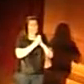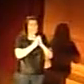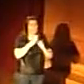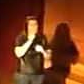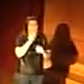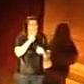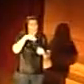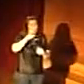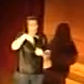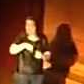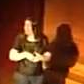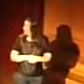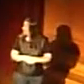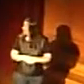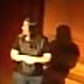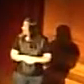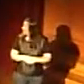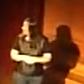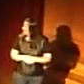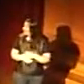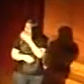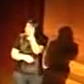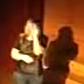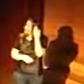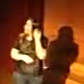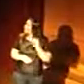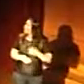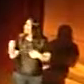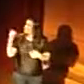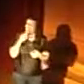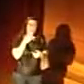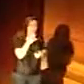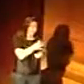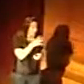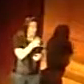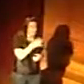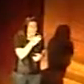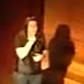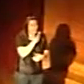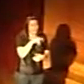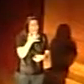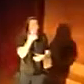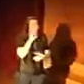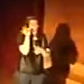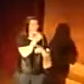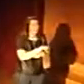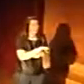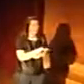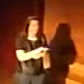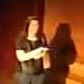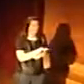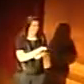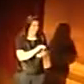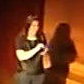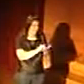de brugada absolutamente fantásticas casi de de película de Hollywood de cinemascope y tecnicolor de